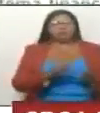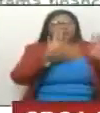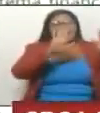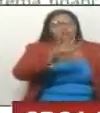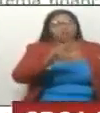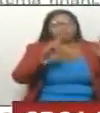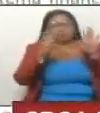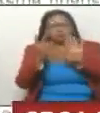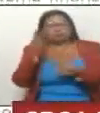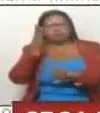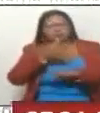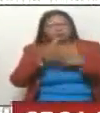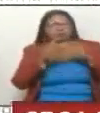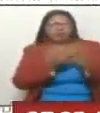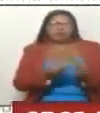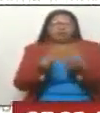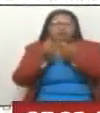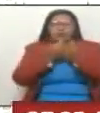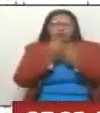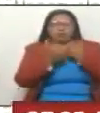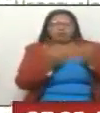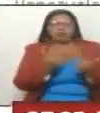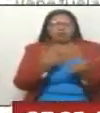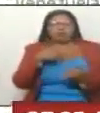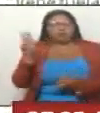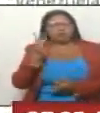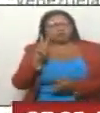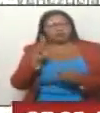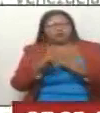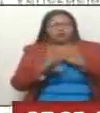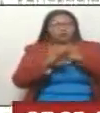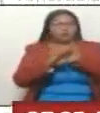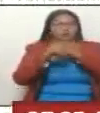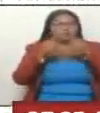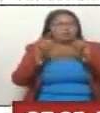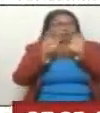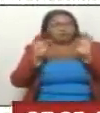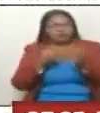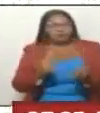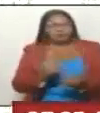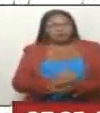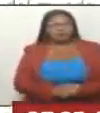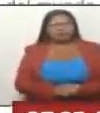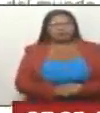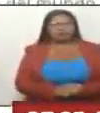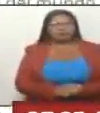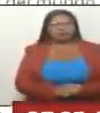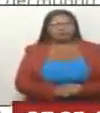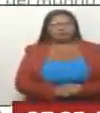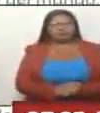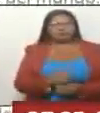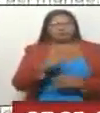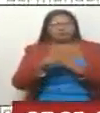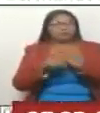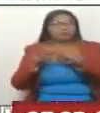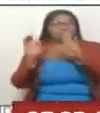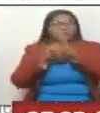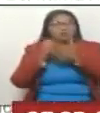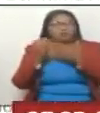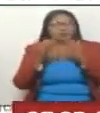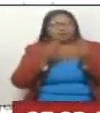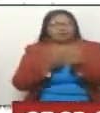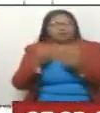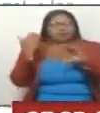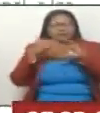17% corresponden a economía y finanzas. Venezuela, a diferencia del bloque de otros países, está absolutamente excluida del sistema de mensajería financiera,